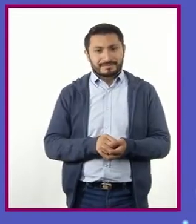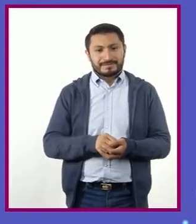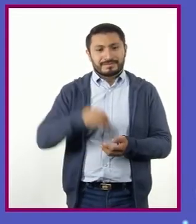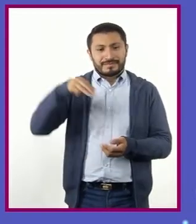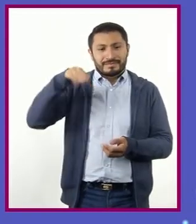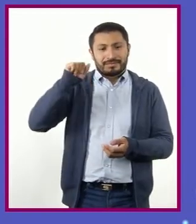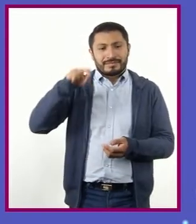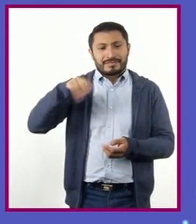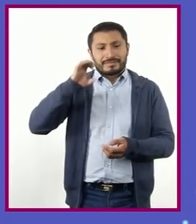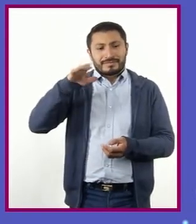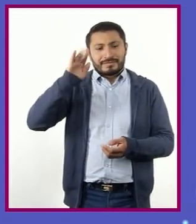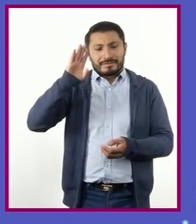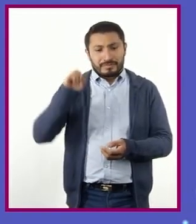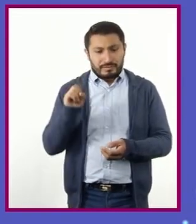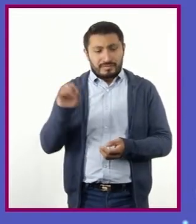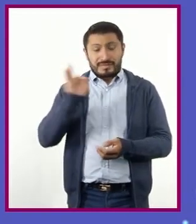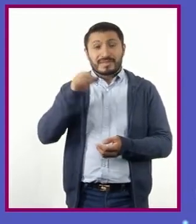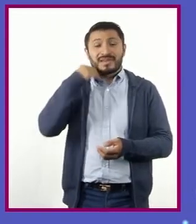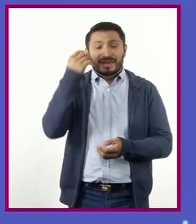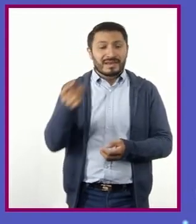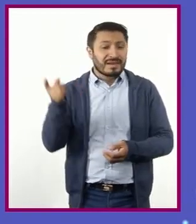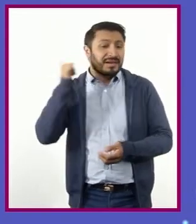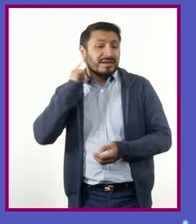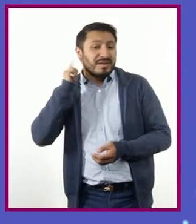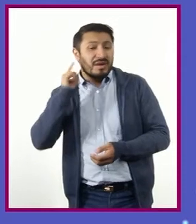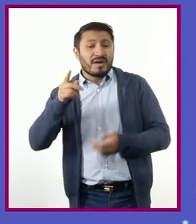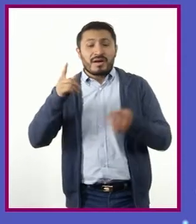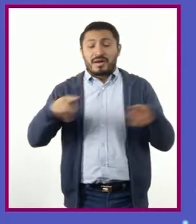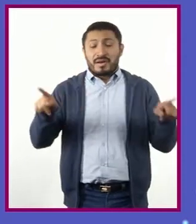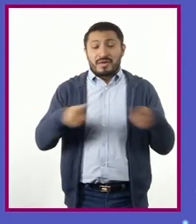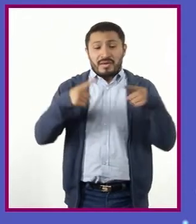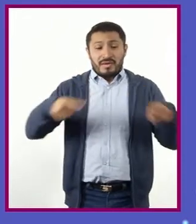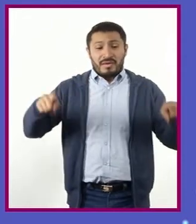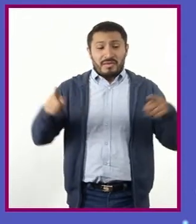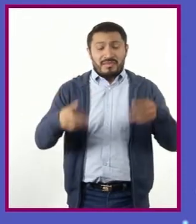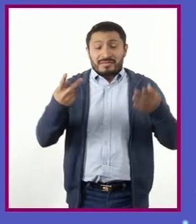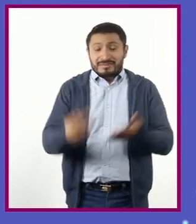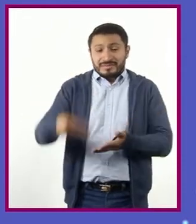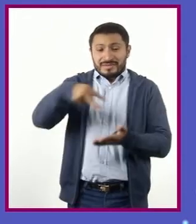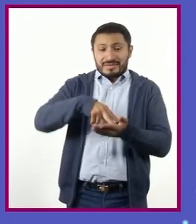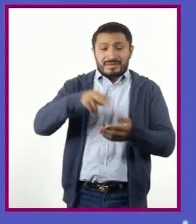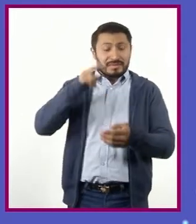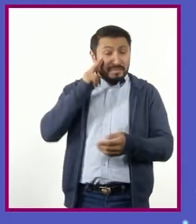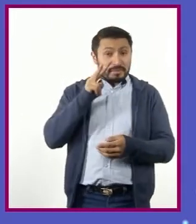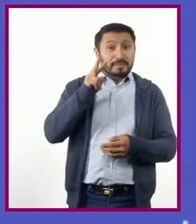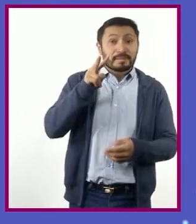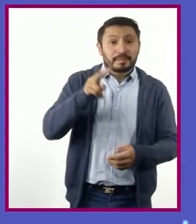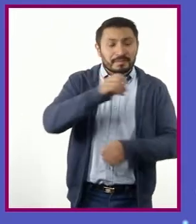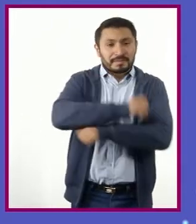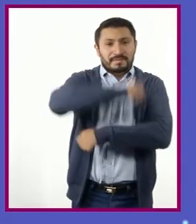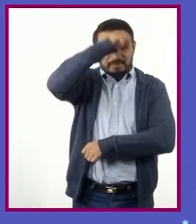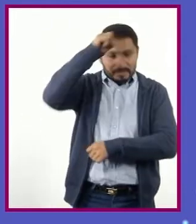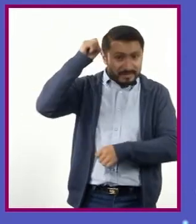Mancebos, si queréis oír una brava música, levantaos y asomaos a una reja que sale a la